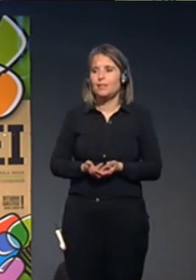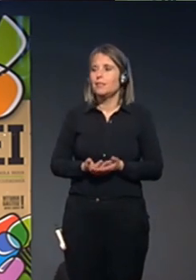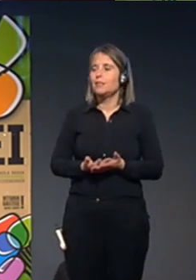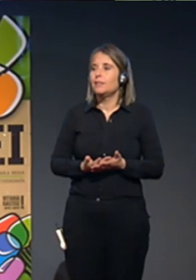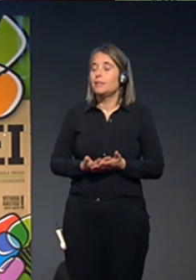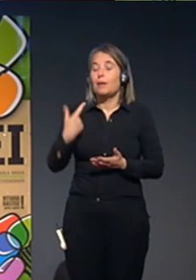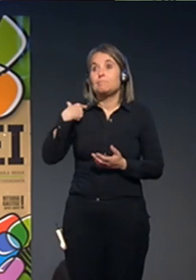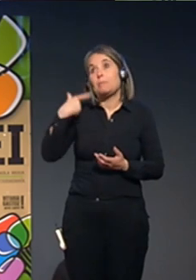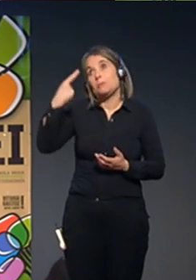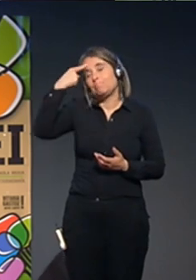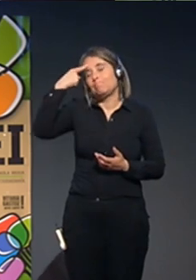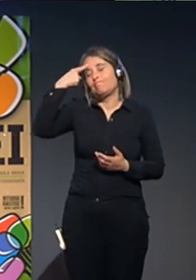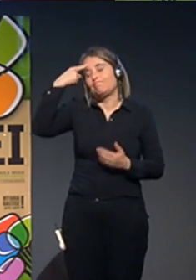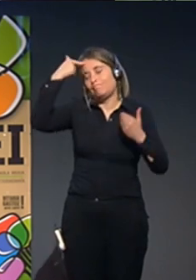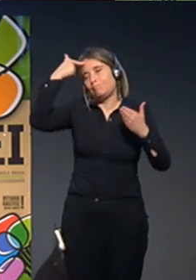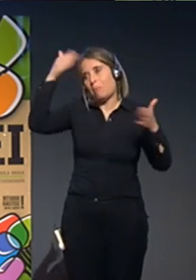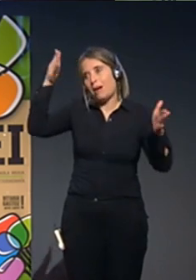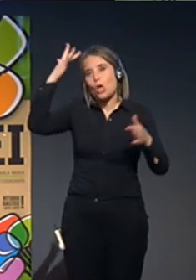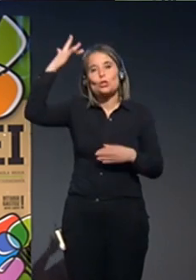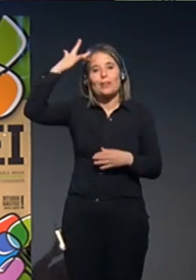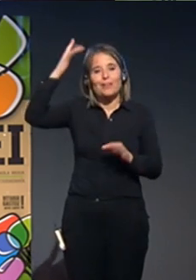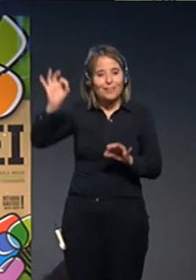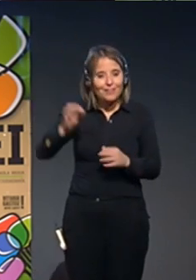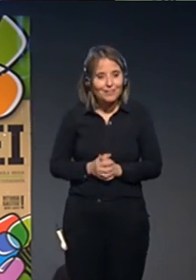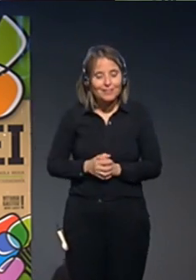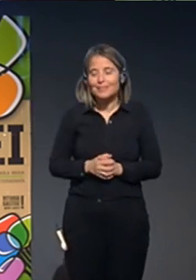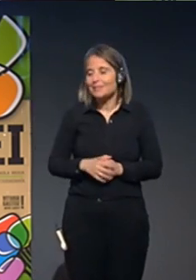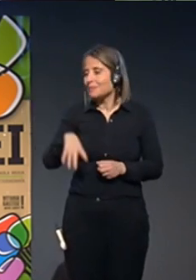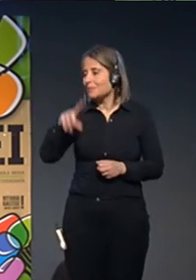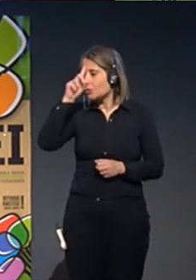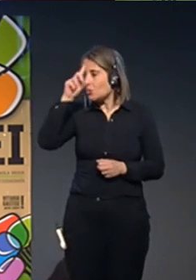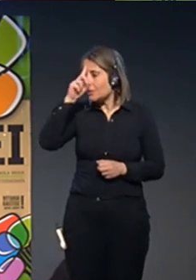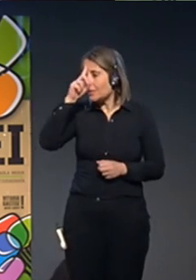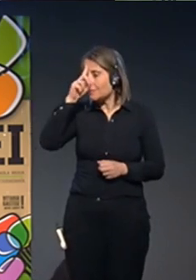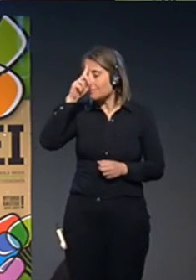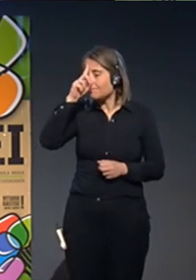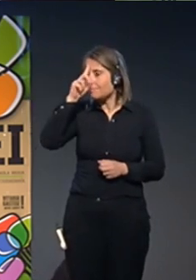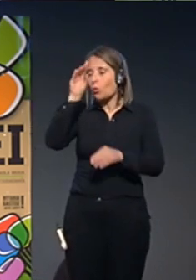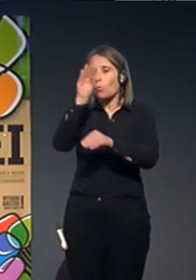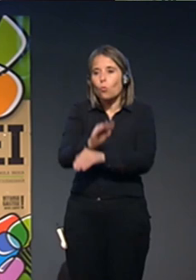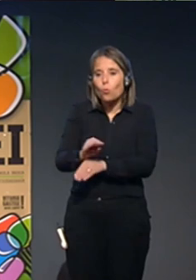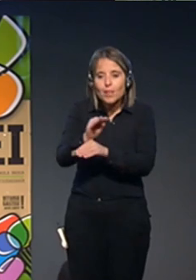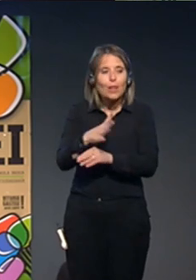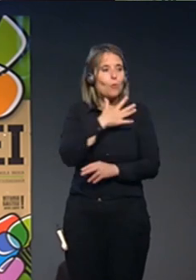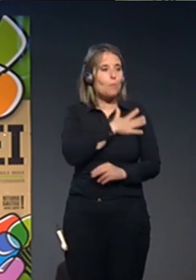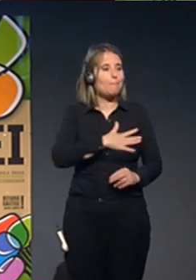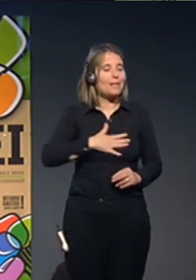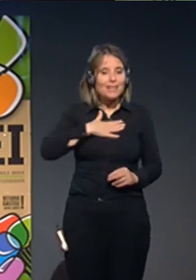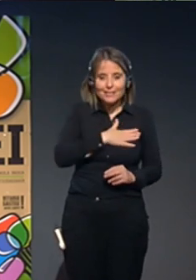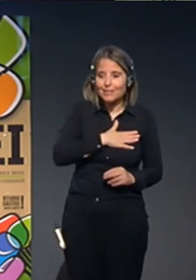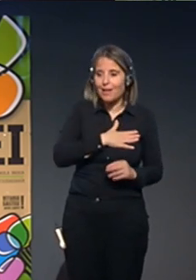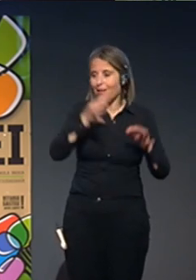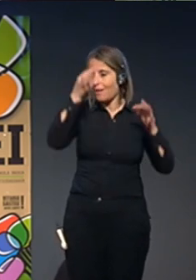vamos a soñar Pepe Cómo tendría que ser eh No sé ese estado en el que hay un cuidado hay un bienestar y está